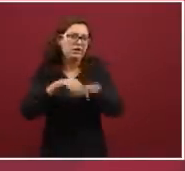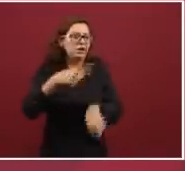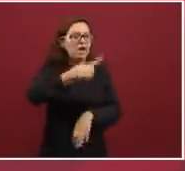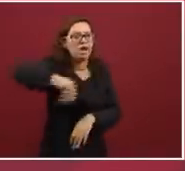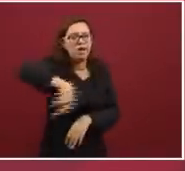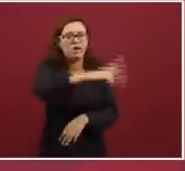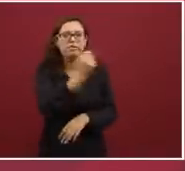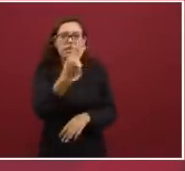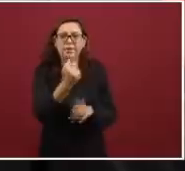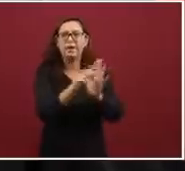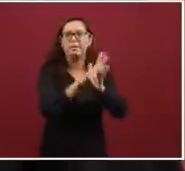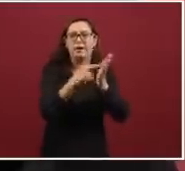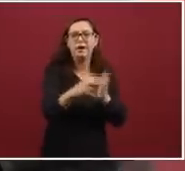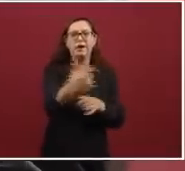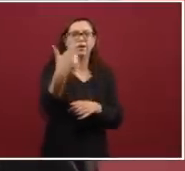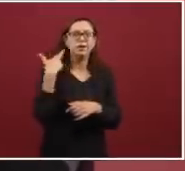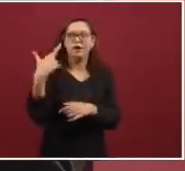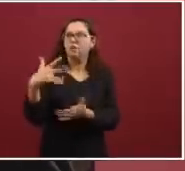muchos